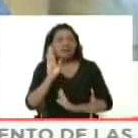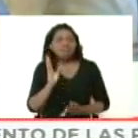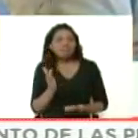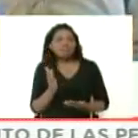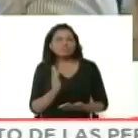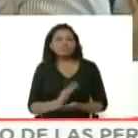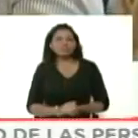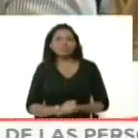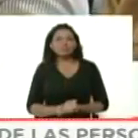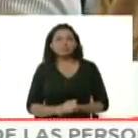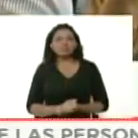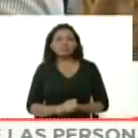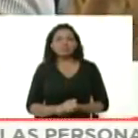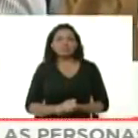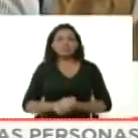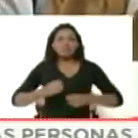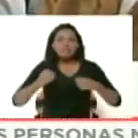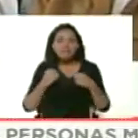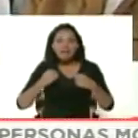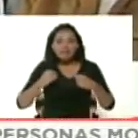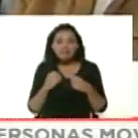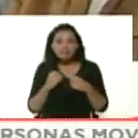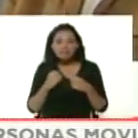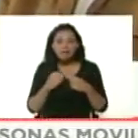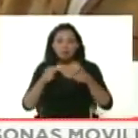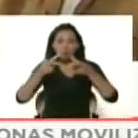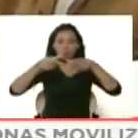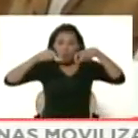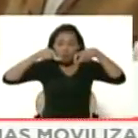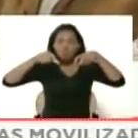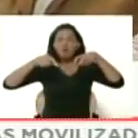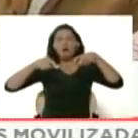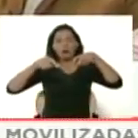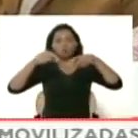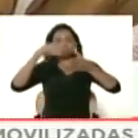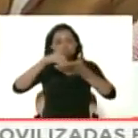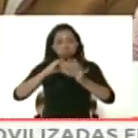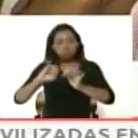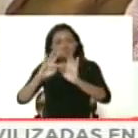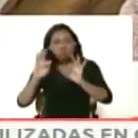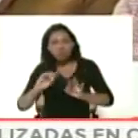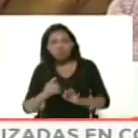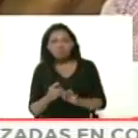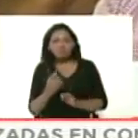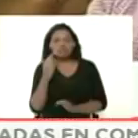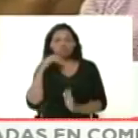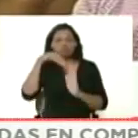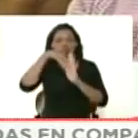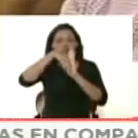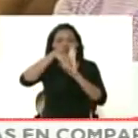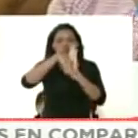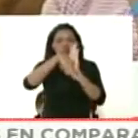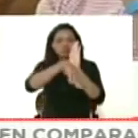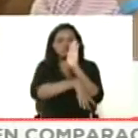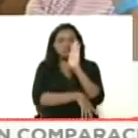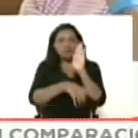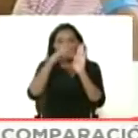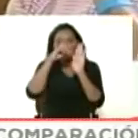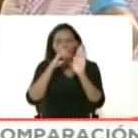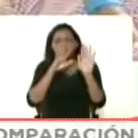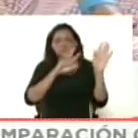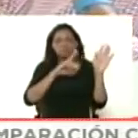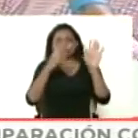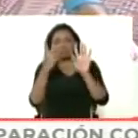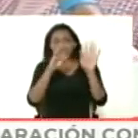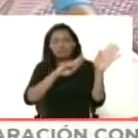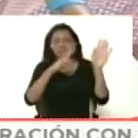en gallinas ponedoras, que era un rubro agrícola que había caído muchísimo en los años 16 y 17